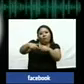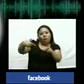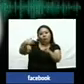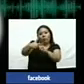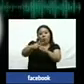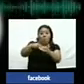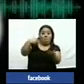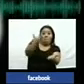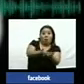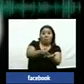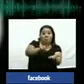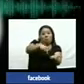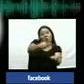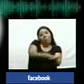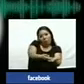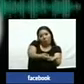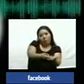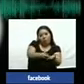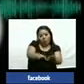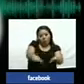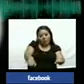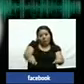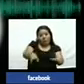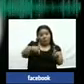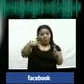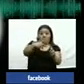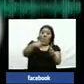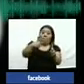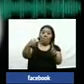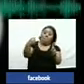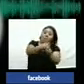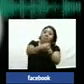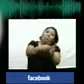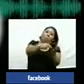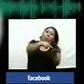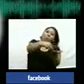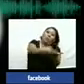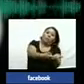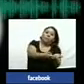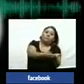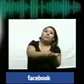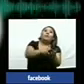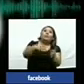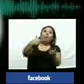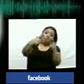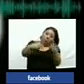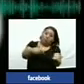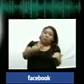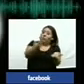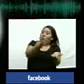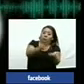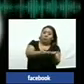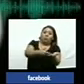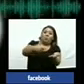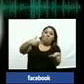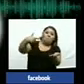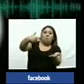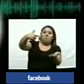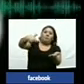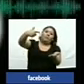Lo tiran al suelo, posteriormente de eso, empiezan a dispararle con armas